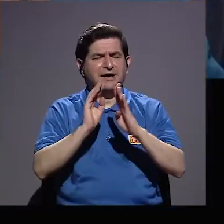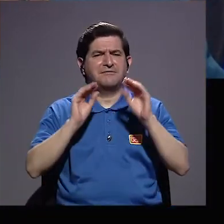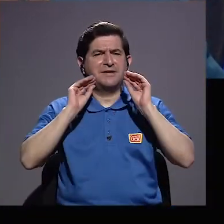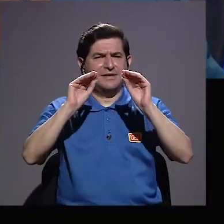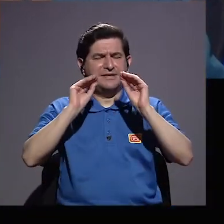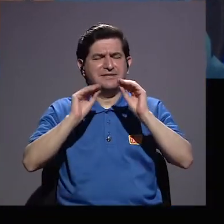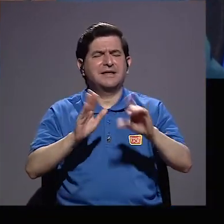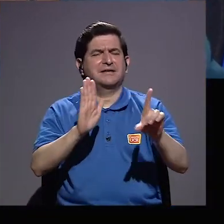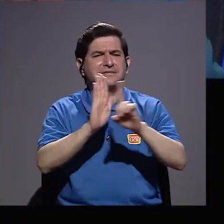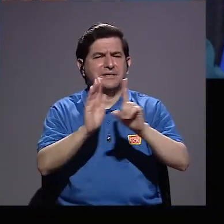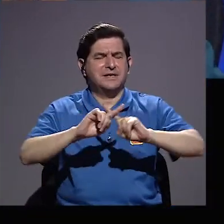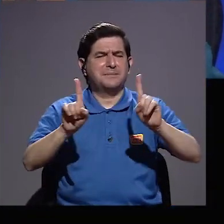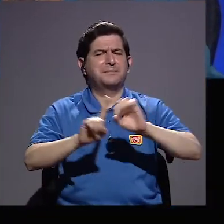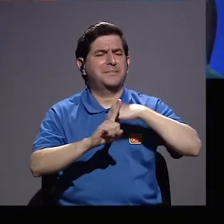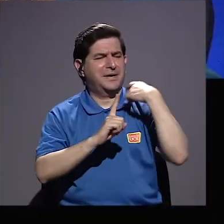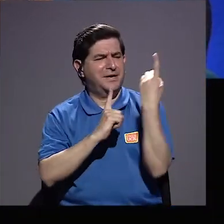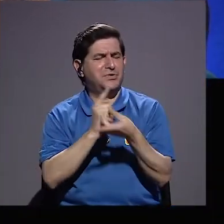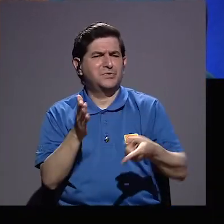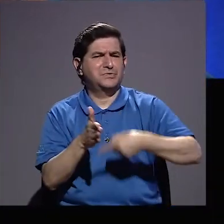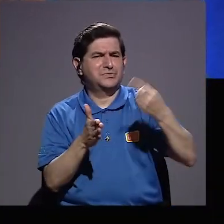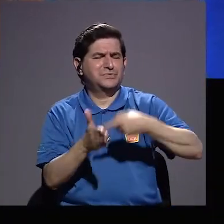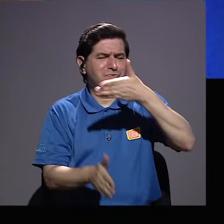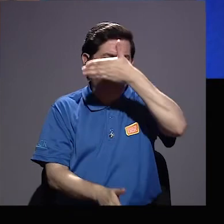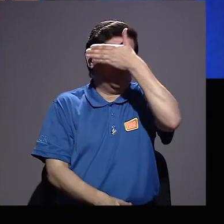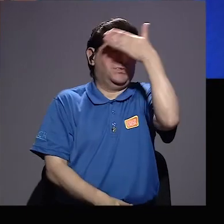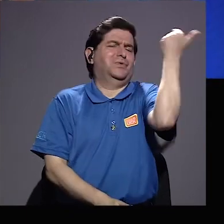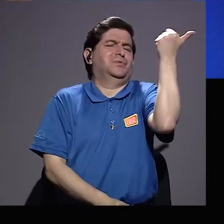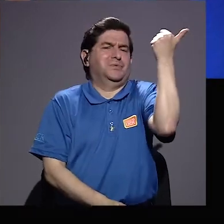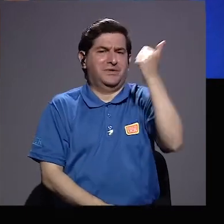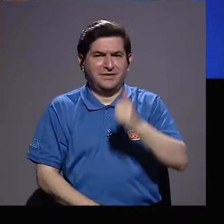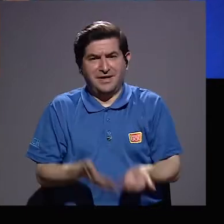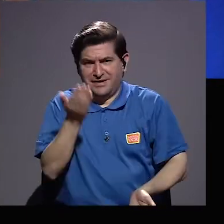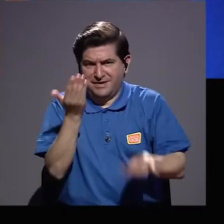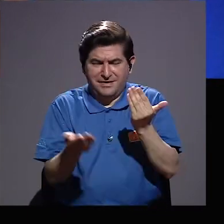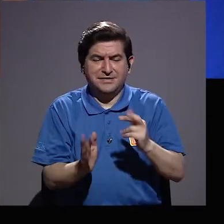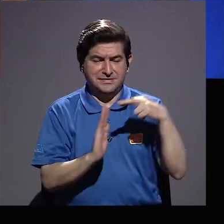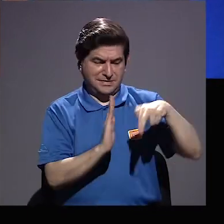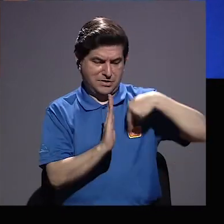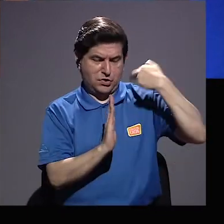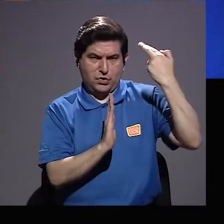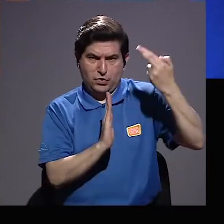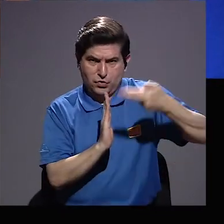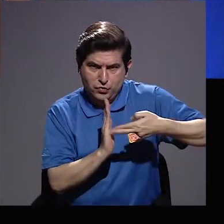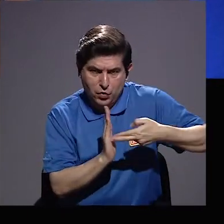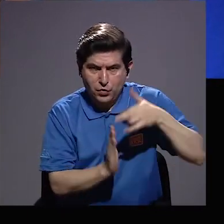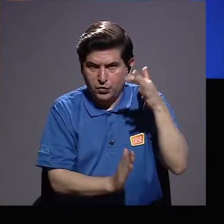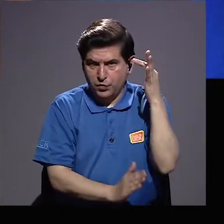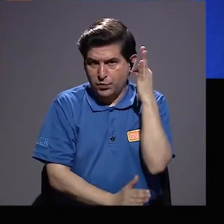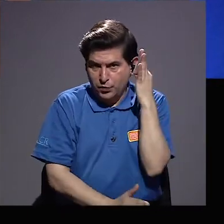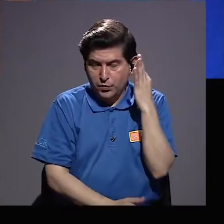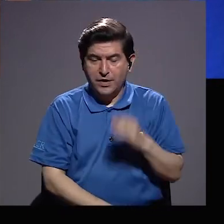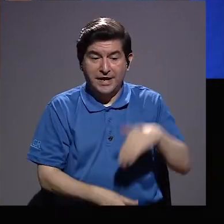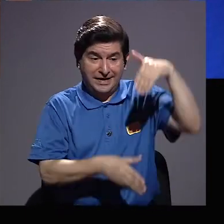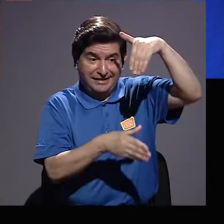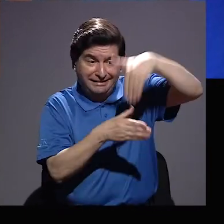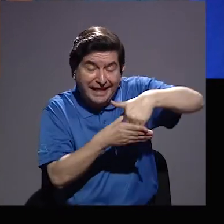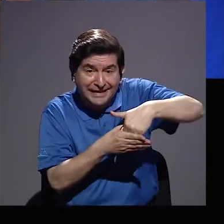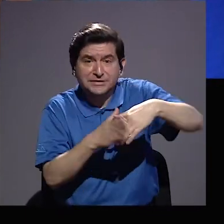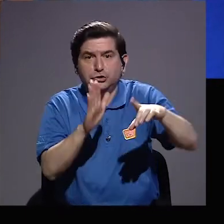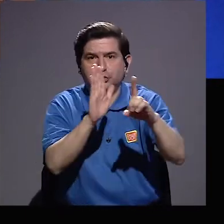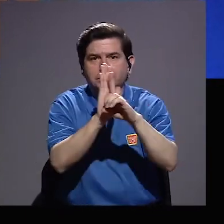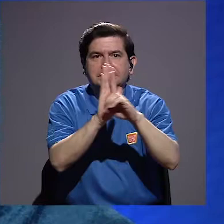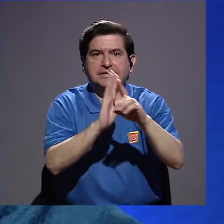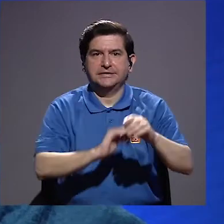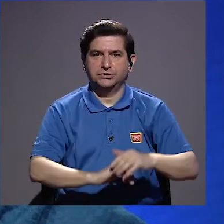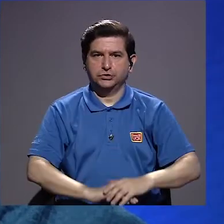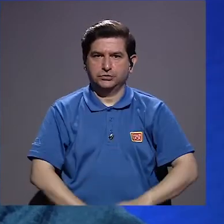pero también como sociedad a veces se nos olvida cuál ha sido el papel, el rol de la mujer en el